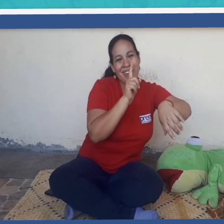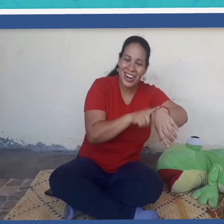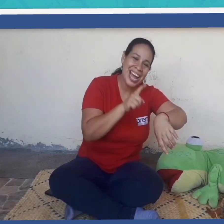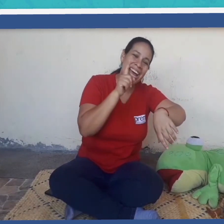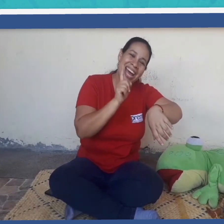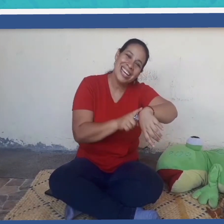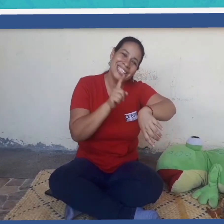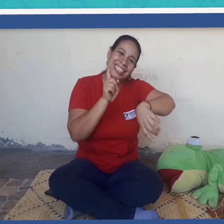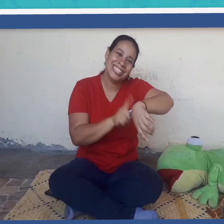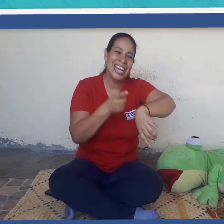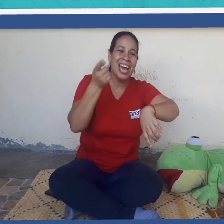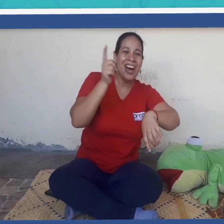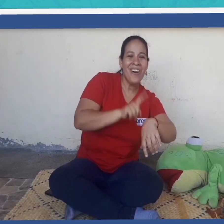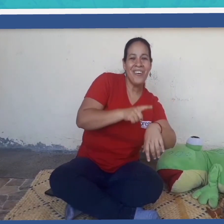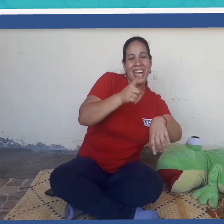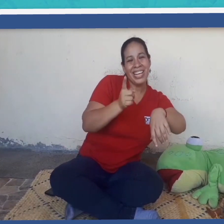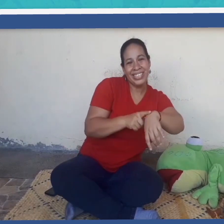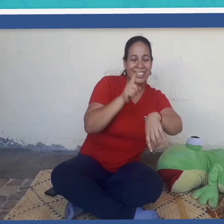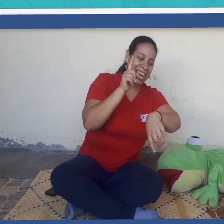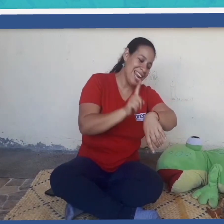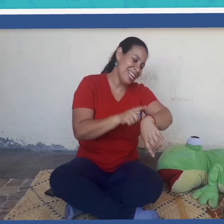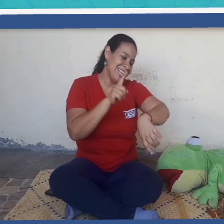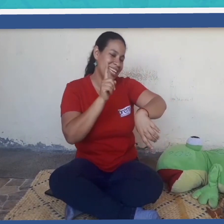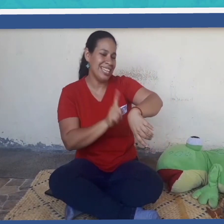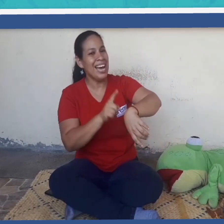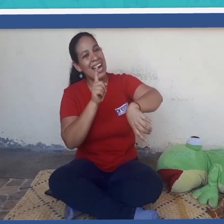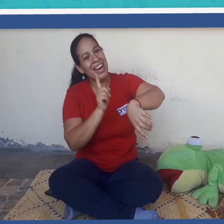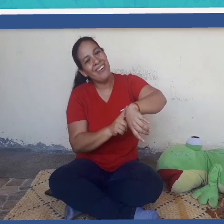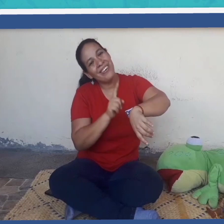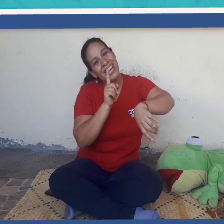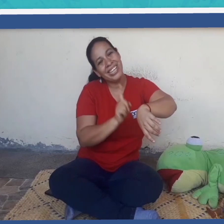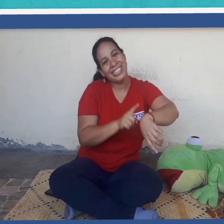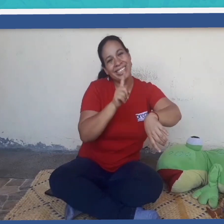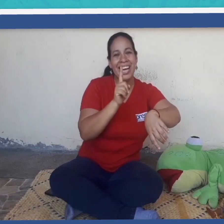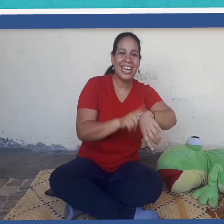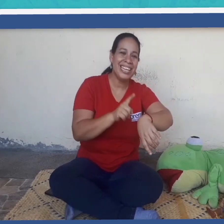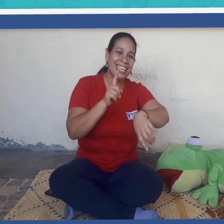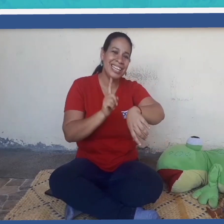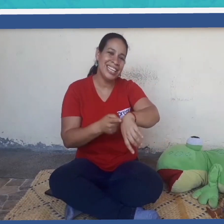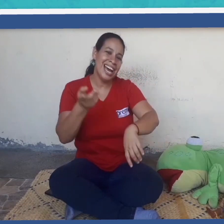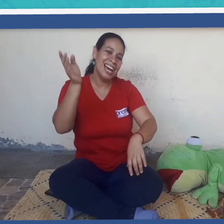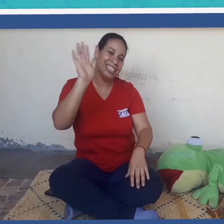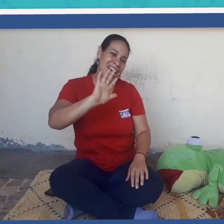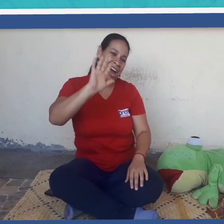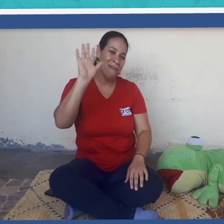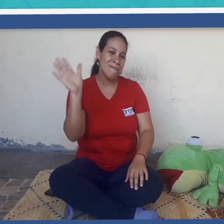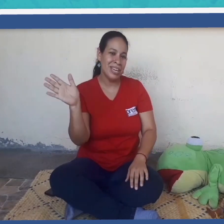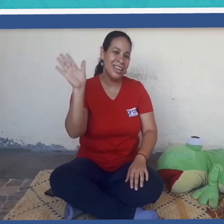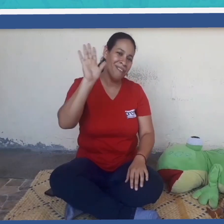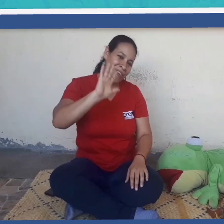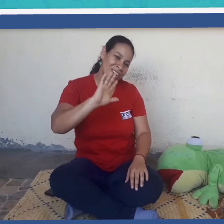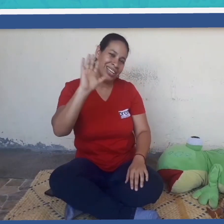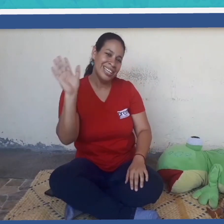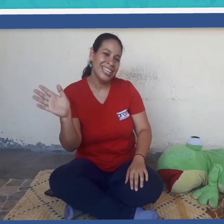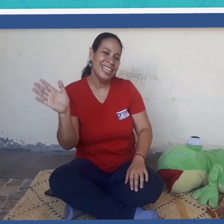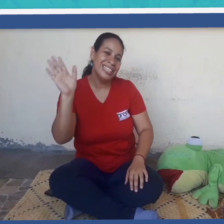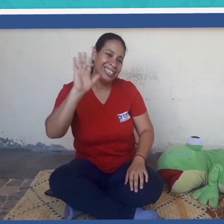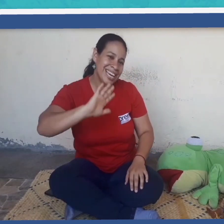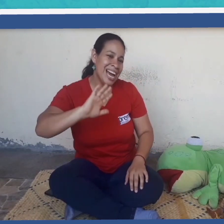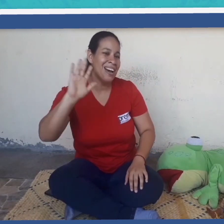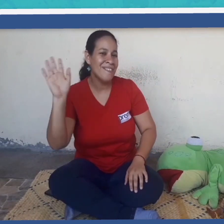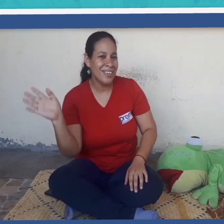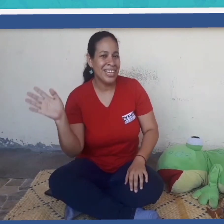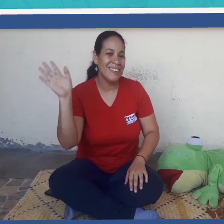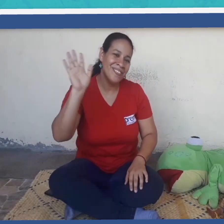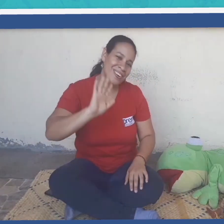¿Qué hora es? Hora de salida, hora de salida, ya me voy,